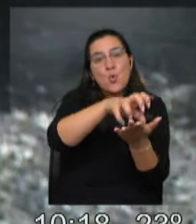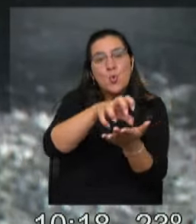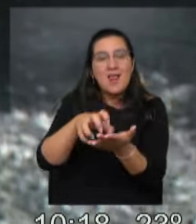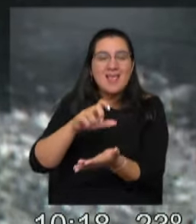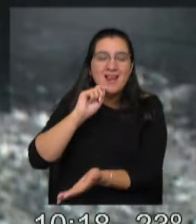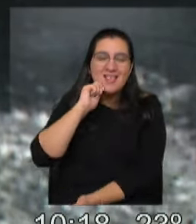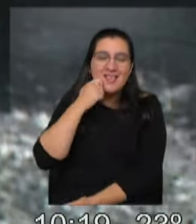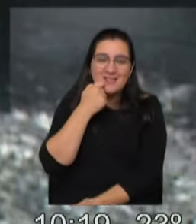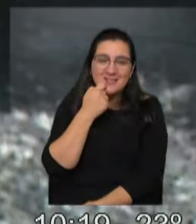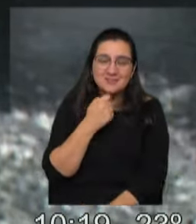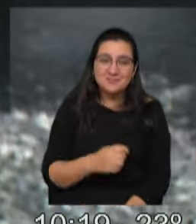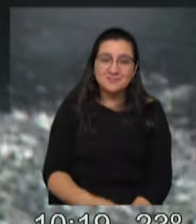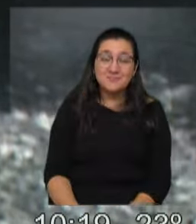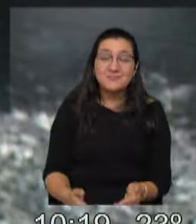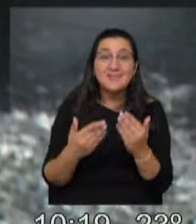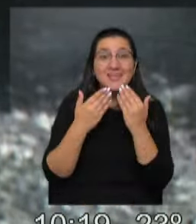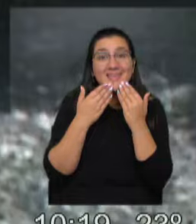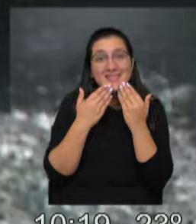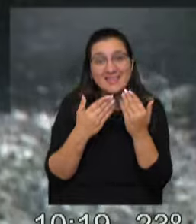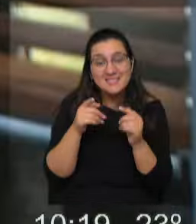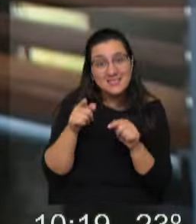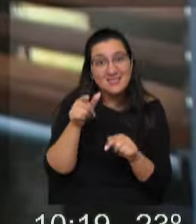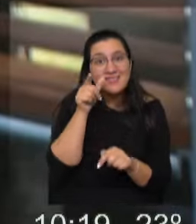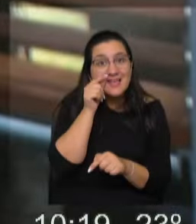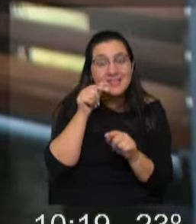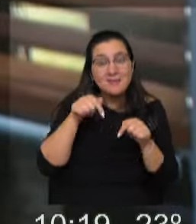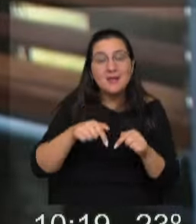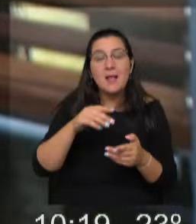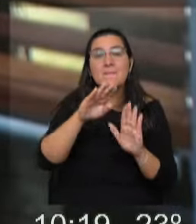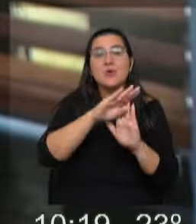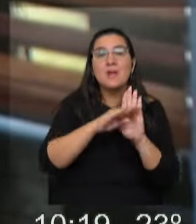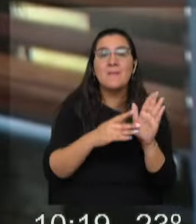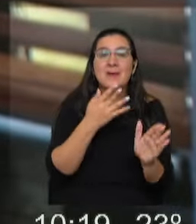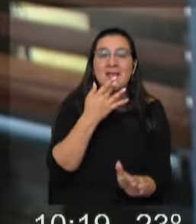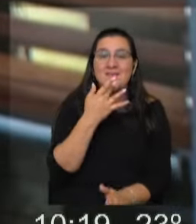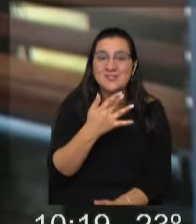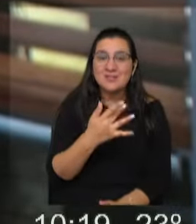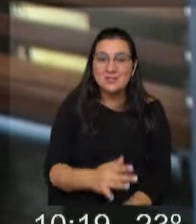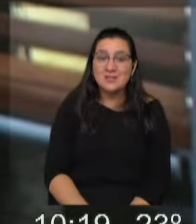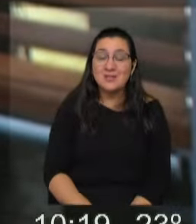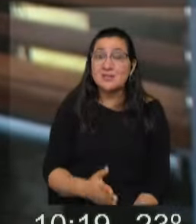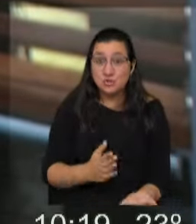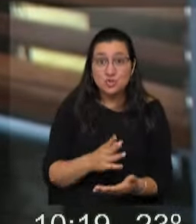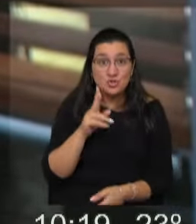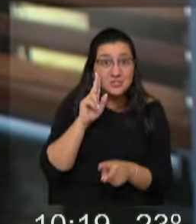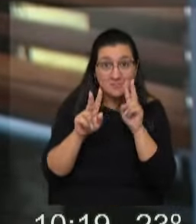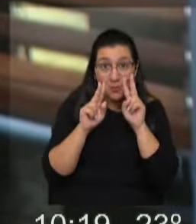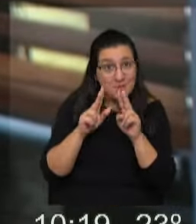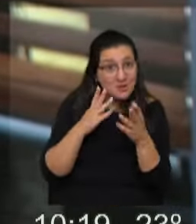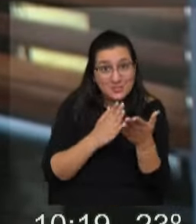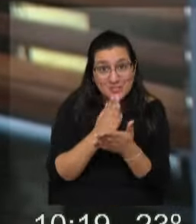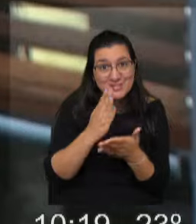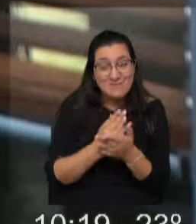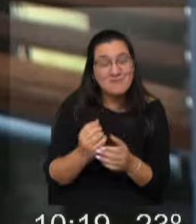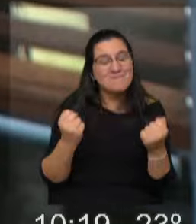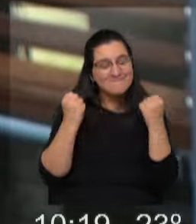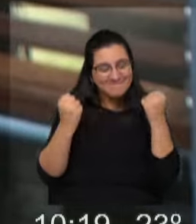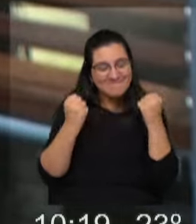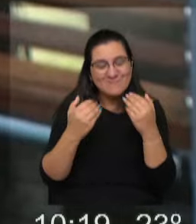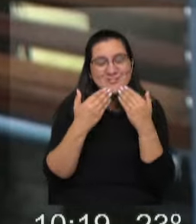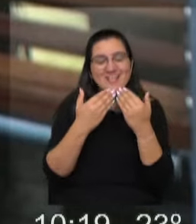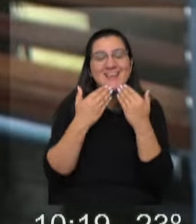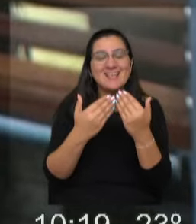lindo. Y gracias a ti, Tania, y a este programa maravilloso que miro, lo miro siempre, así que vamos arriba, muchas